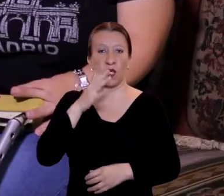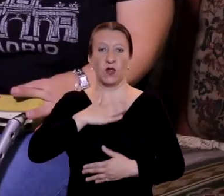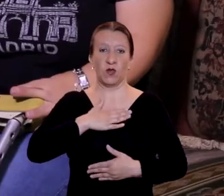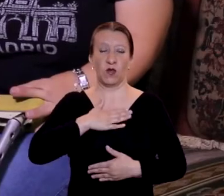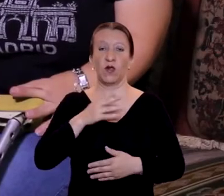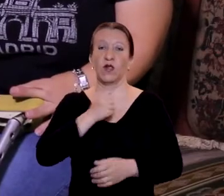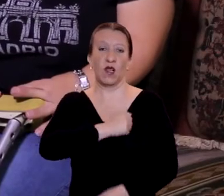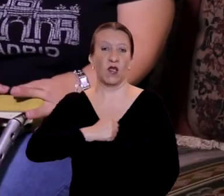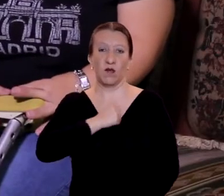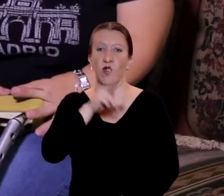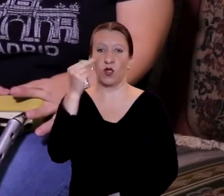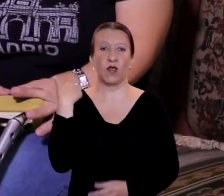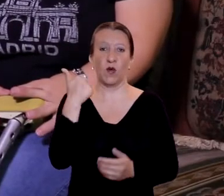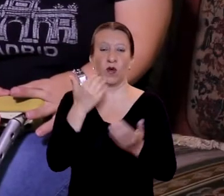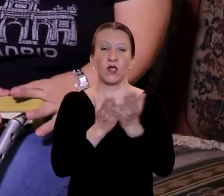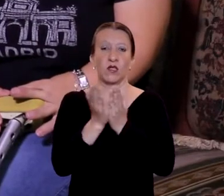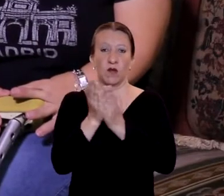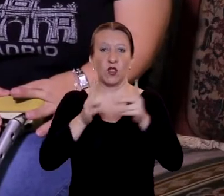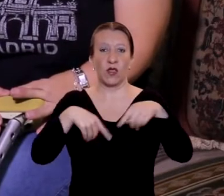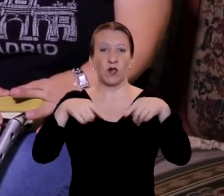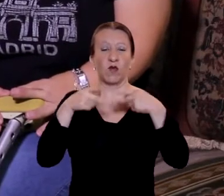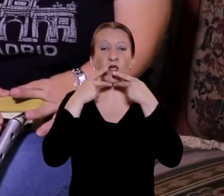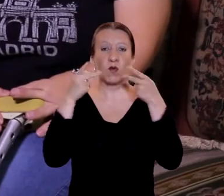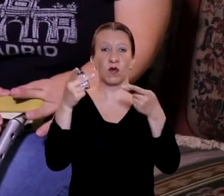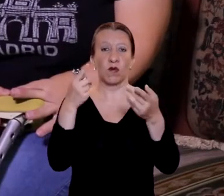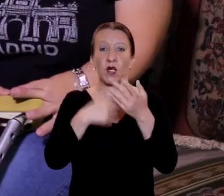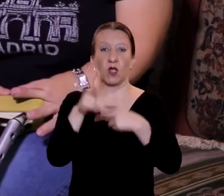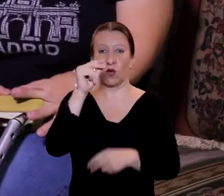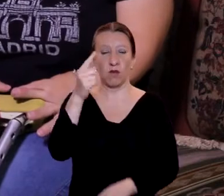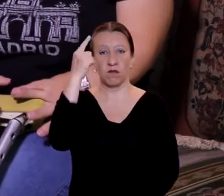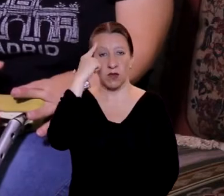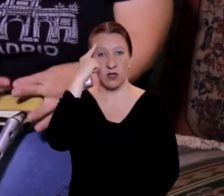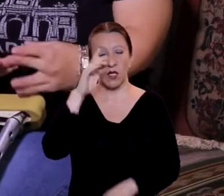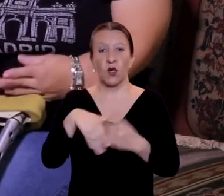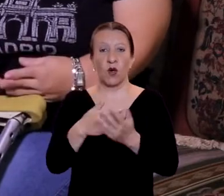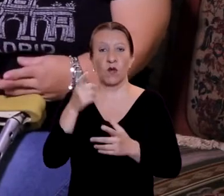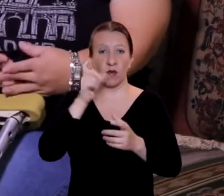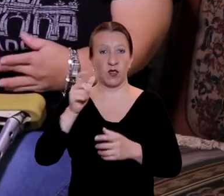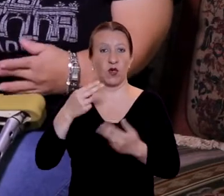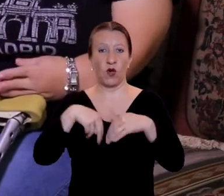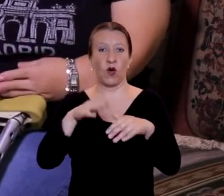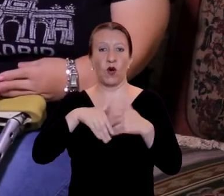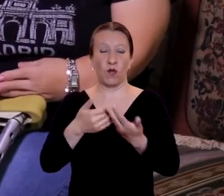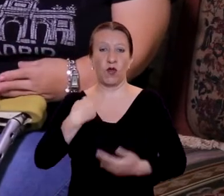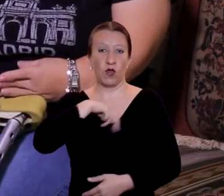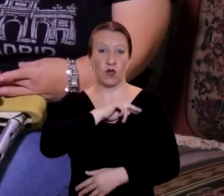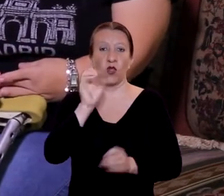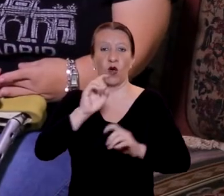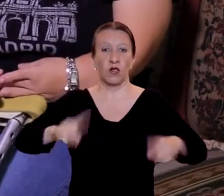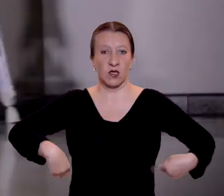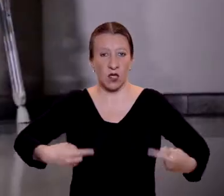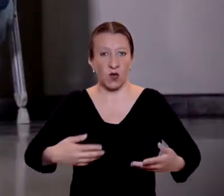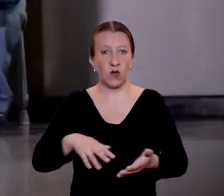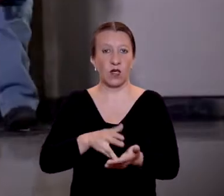Lamentablemente, no tenemos un buen servicio de transporte público que no se puso a pensar en las personas como nosotros o en las personas que tienen silla de